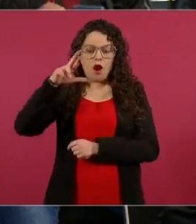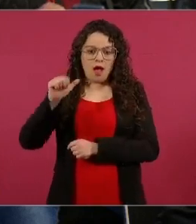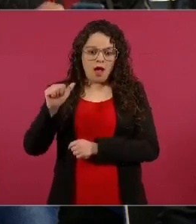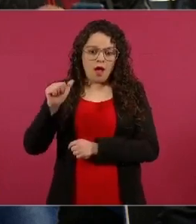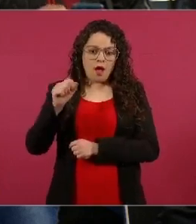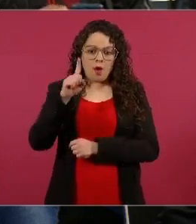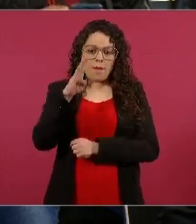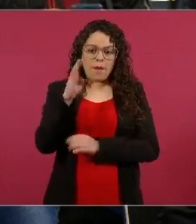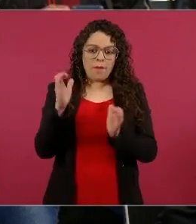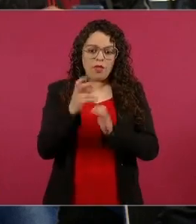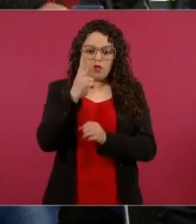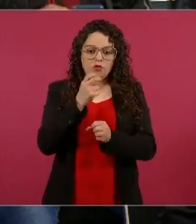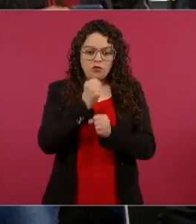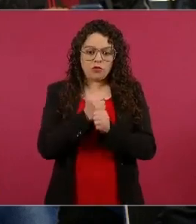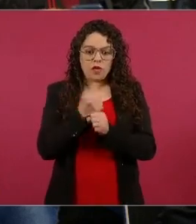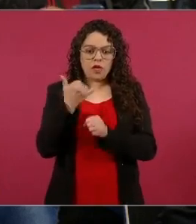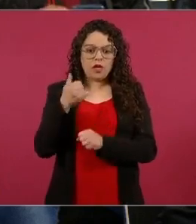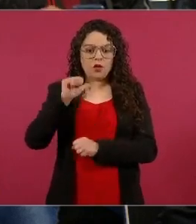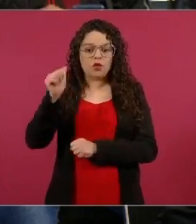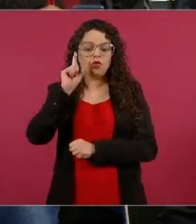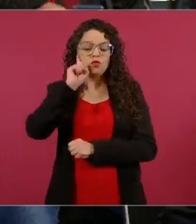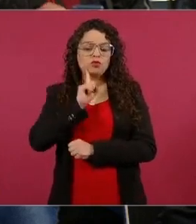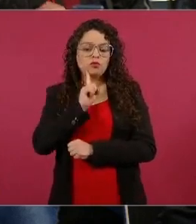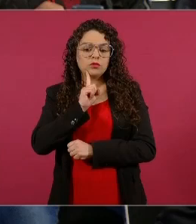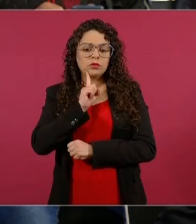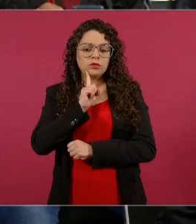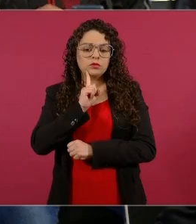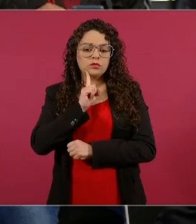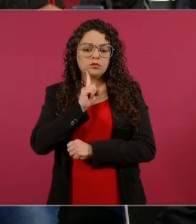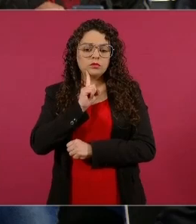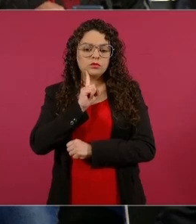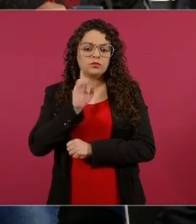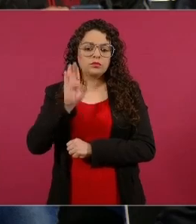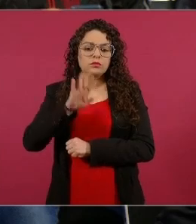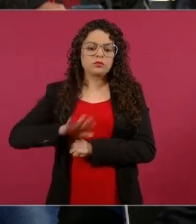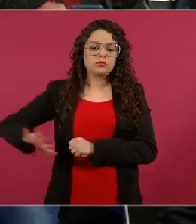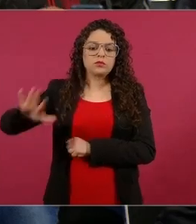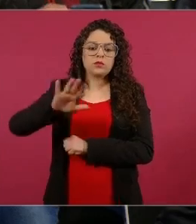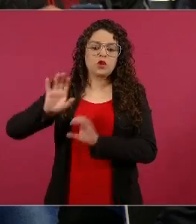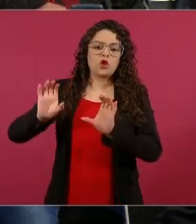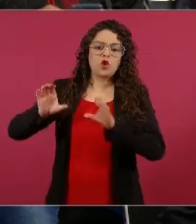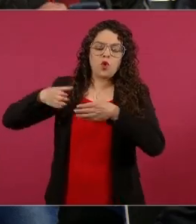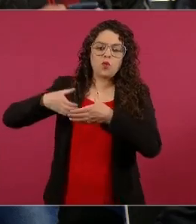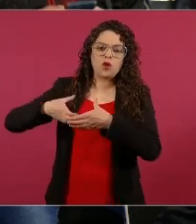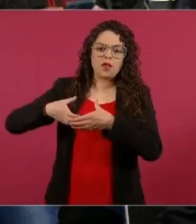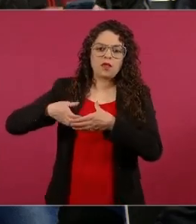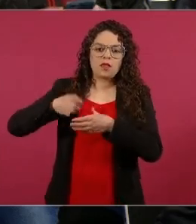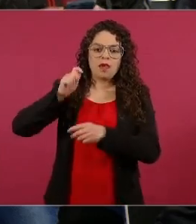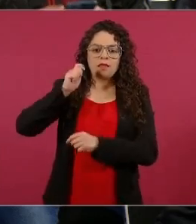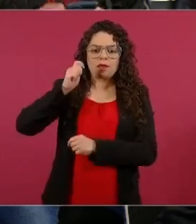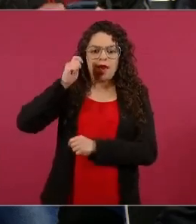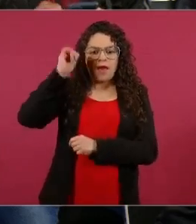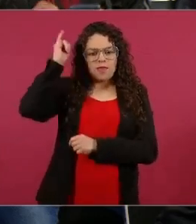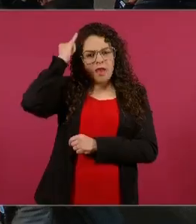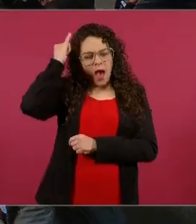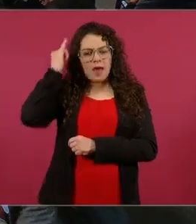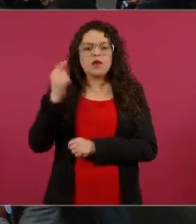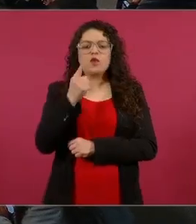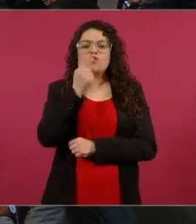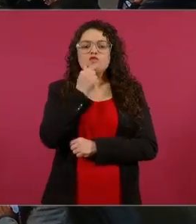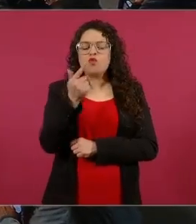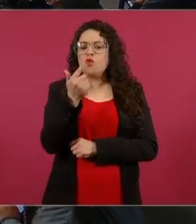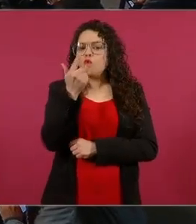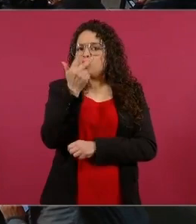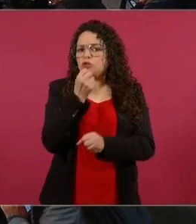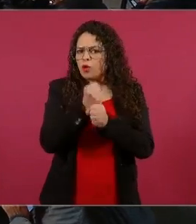mujeres eh Y en en la comunidad Yi eh un niño de 8 años Pablo